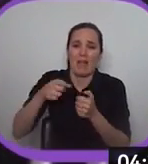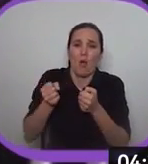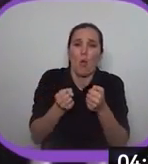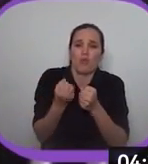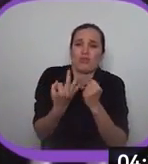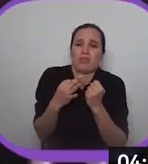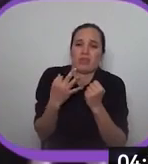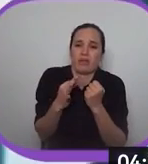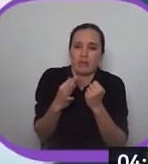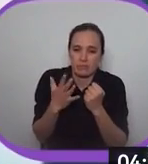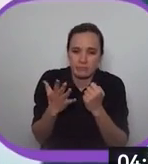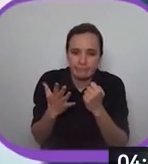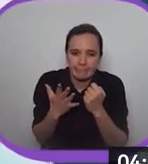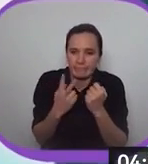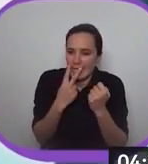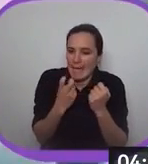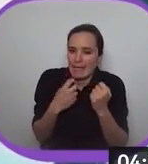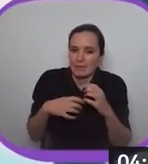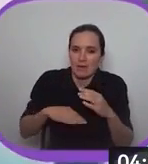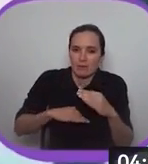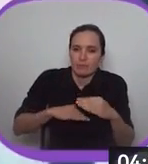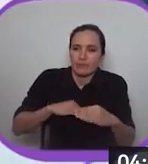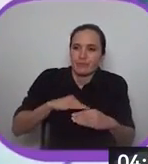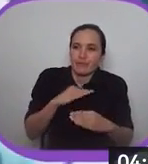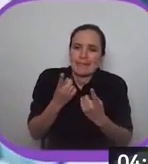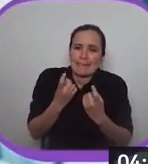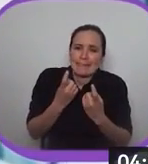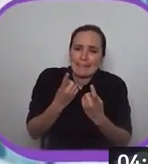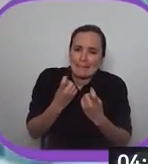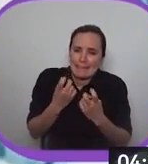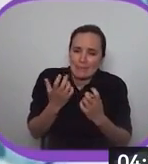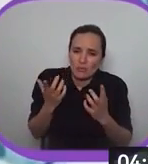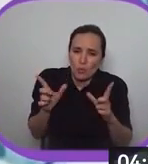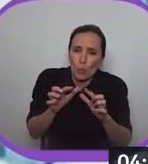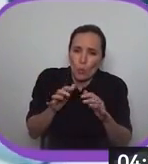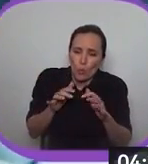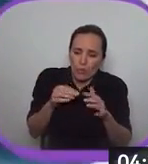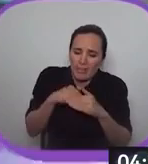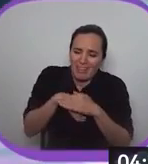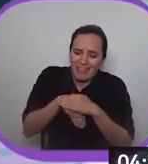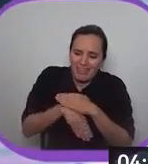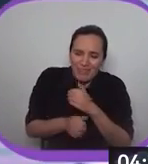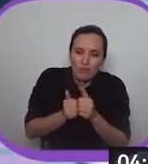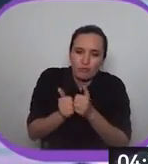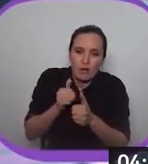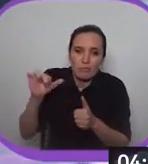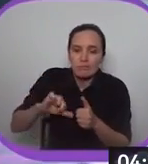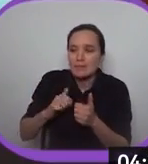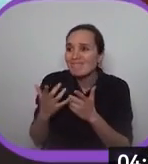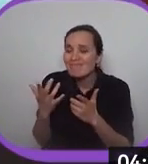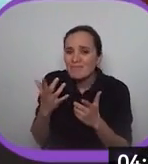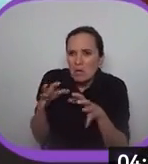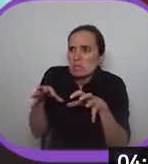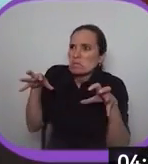Debo regresar al móvil. Si no recibo una recarga ahora, a mi sistema operativo dejará de